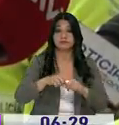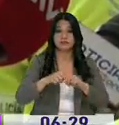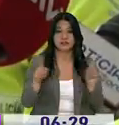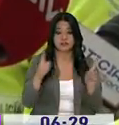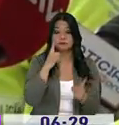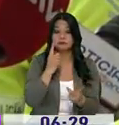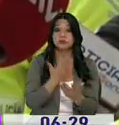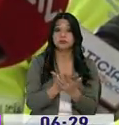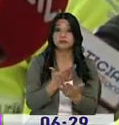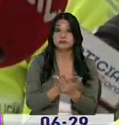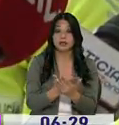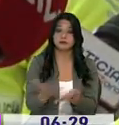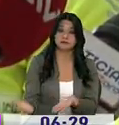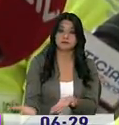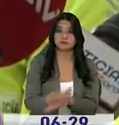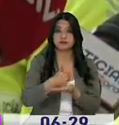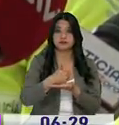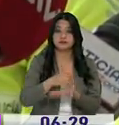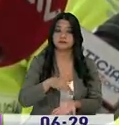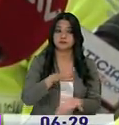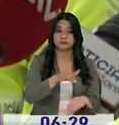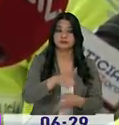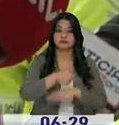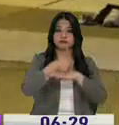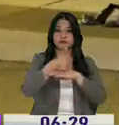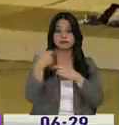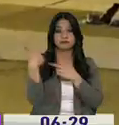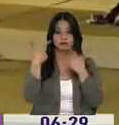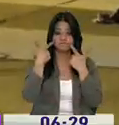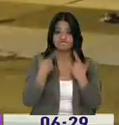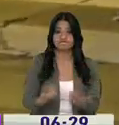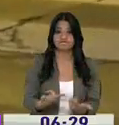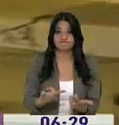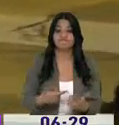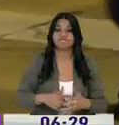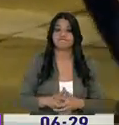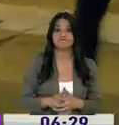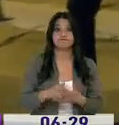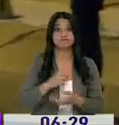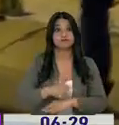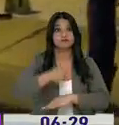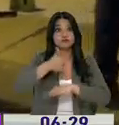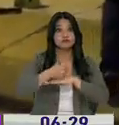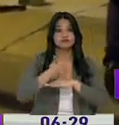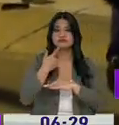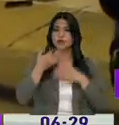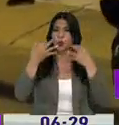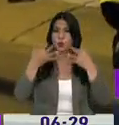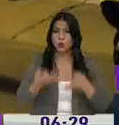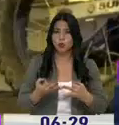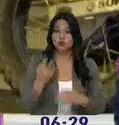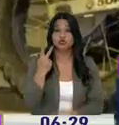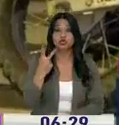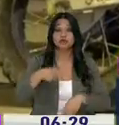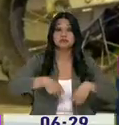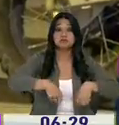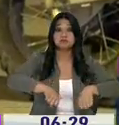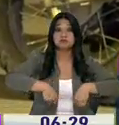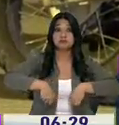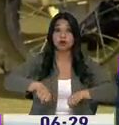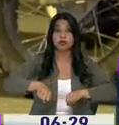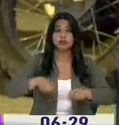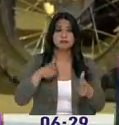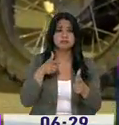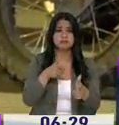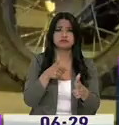indicios que serán puestos a órdenes de la autoridad competente. Según las autoridades, el hecho se dio en momentos que dos motorizados perseguían a un